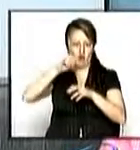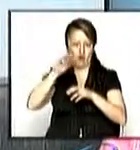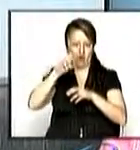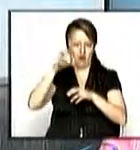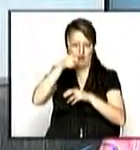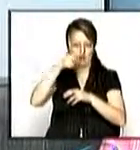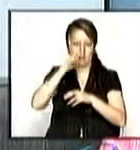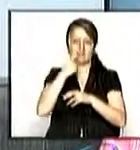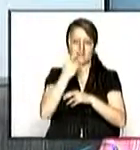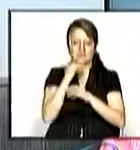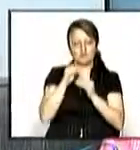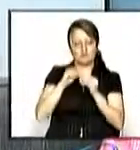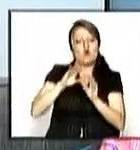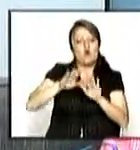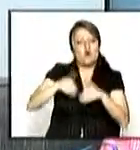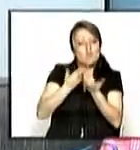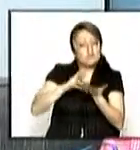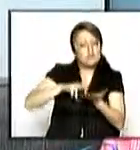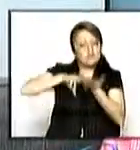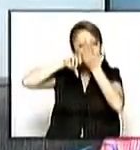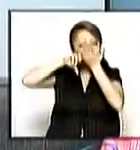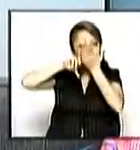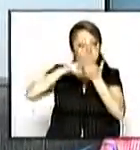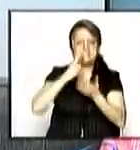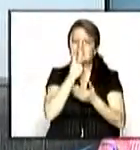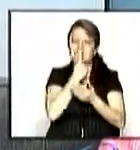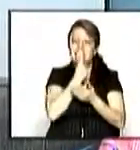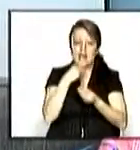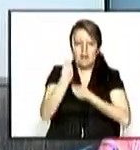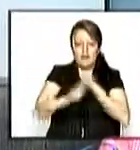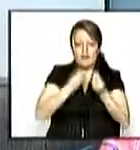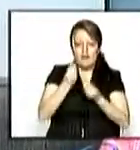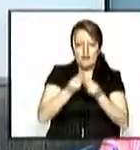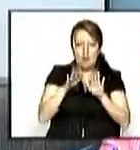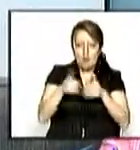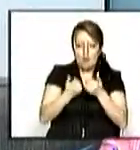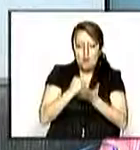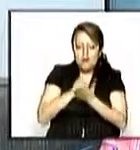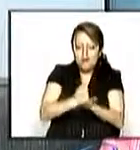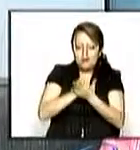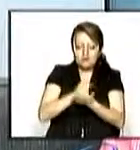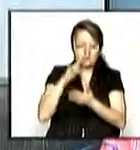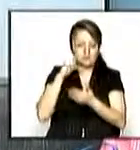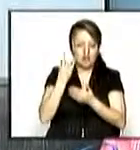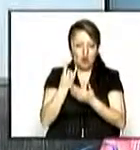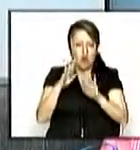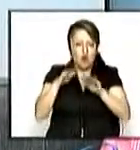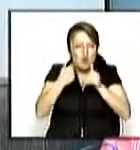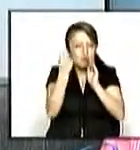podemos rehabilitar a un paciente con odontología neurofocal y en qué condiciones lo podemos hacer.